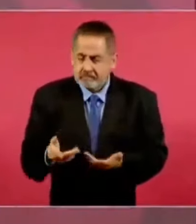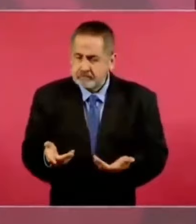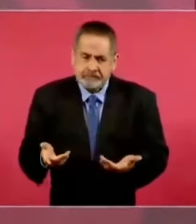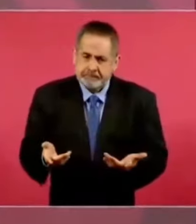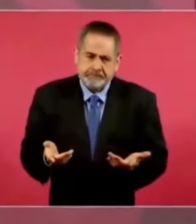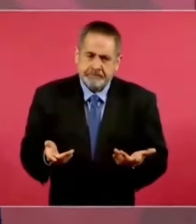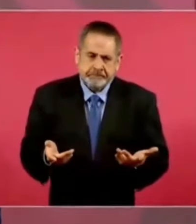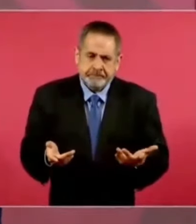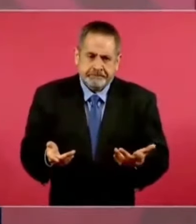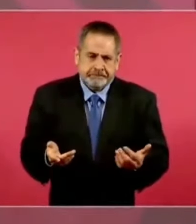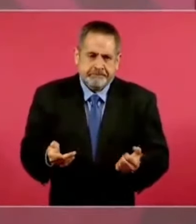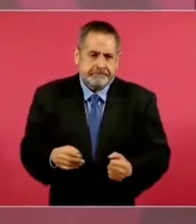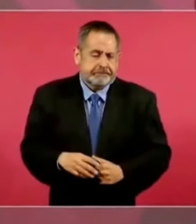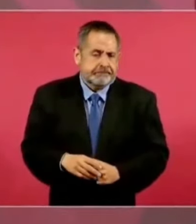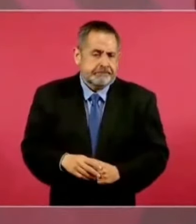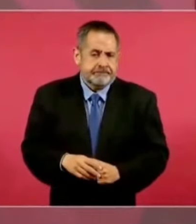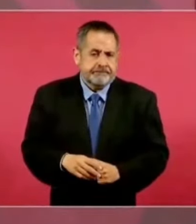de